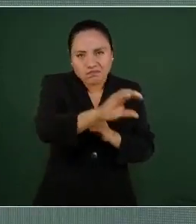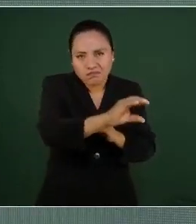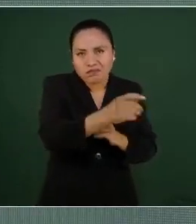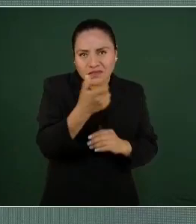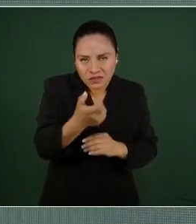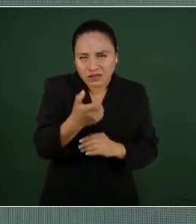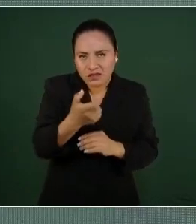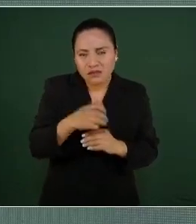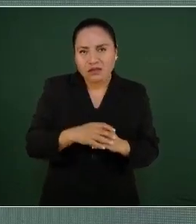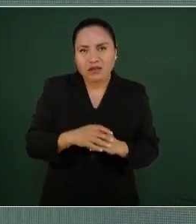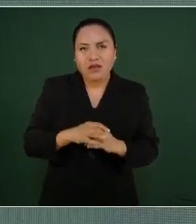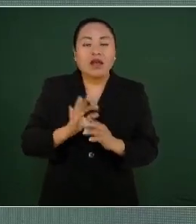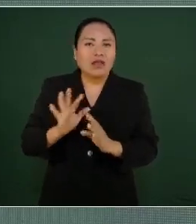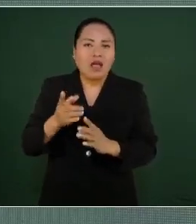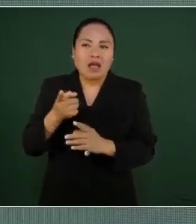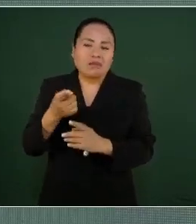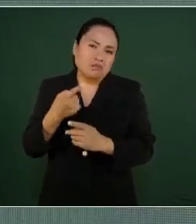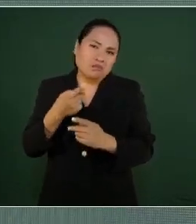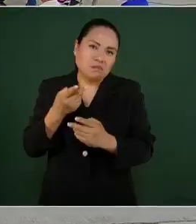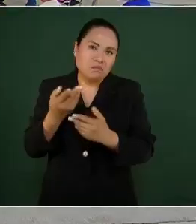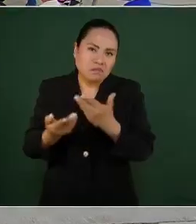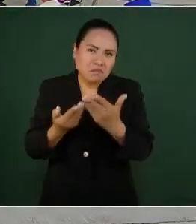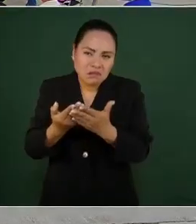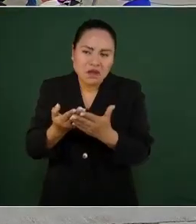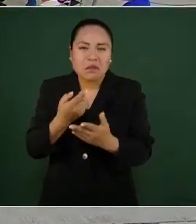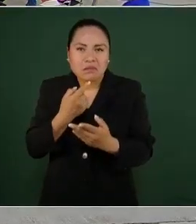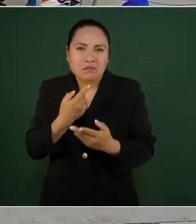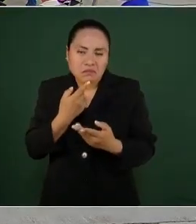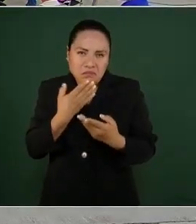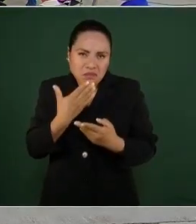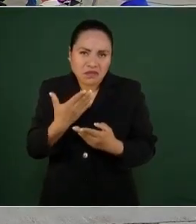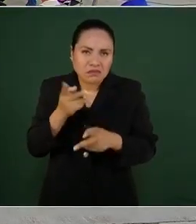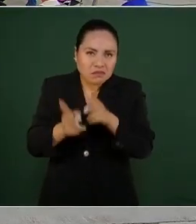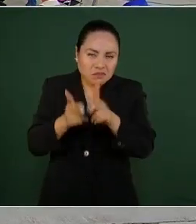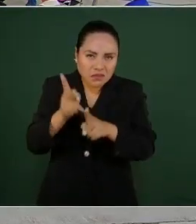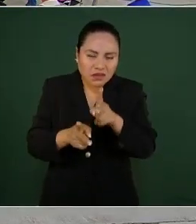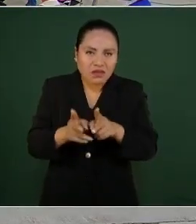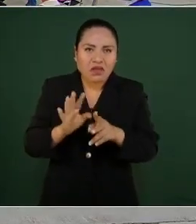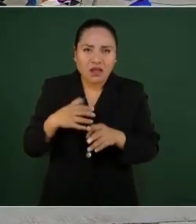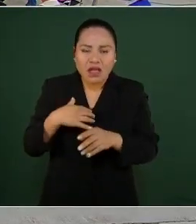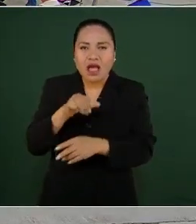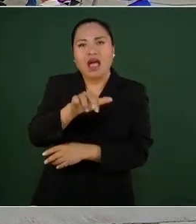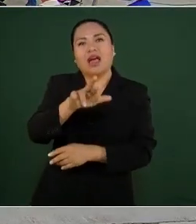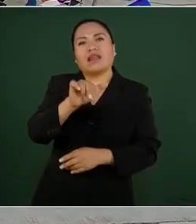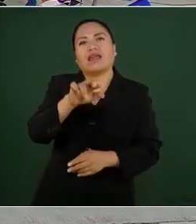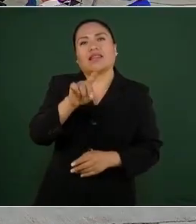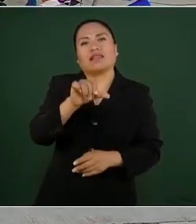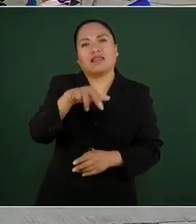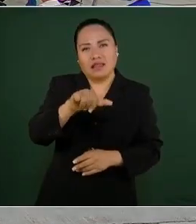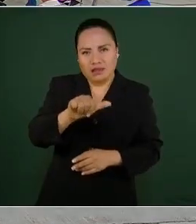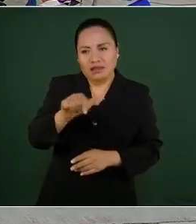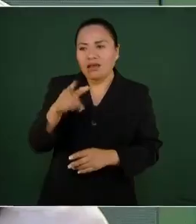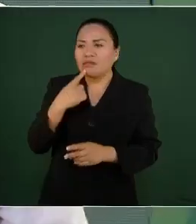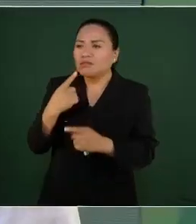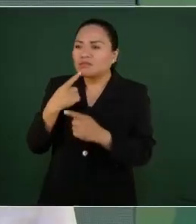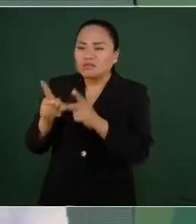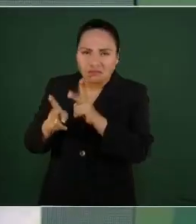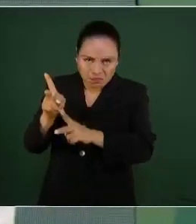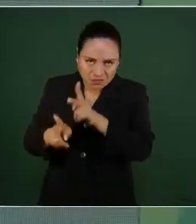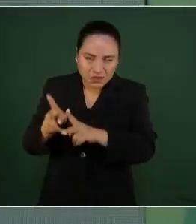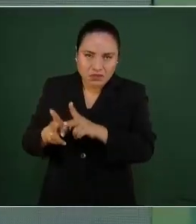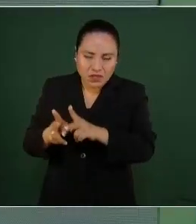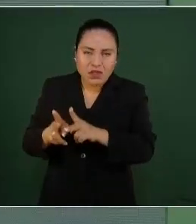y ya me lo plantearon y ya di instrucciones a Ariana que